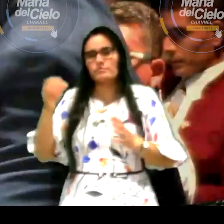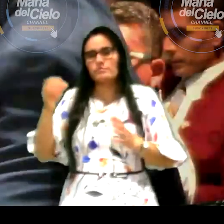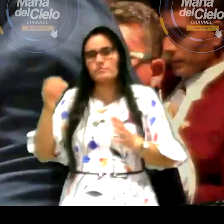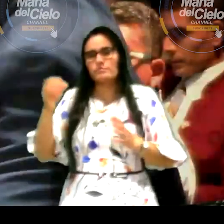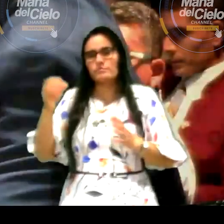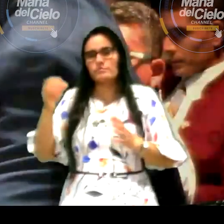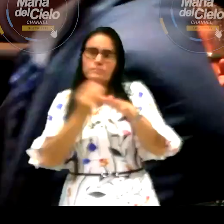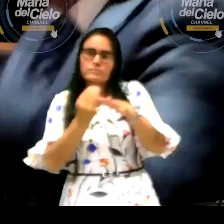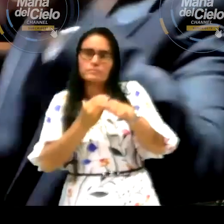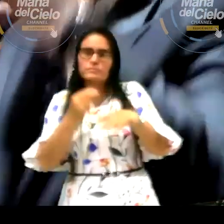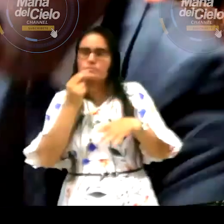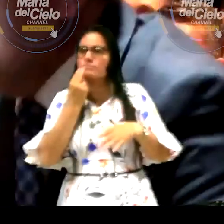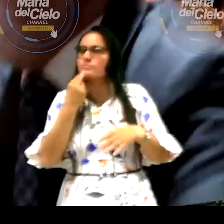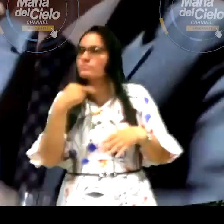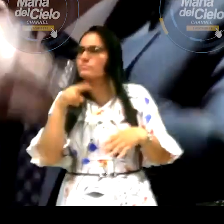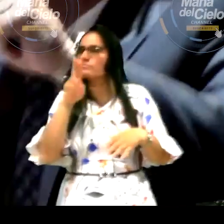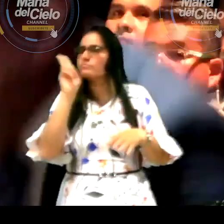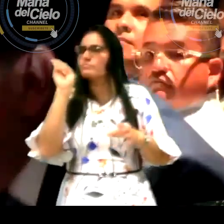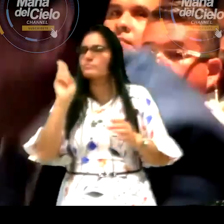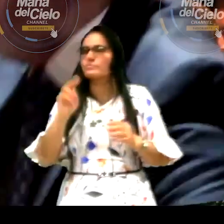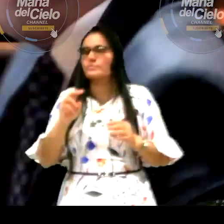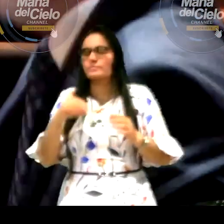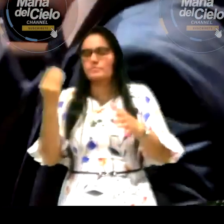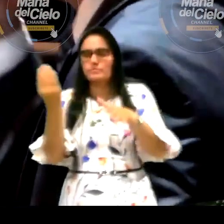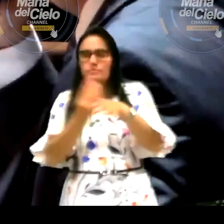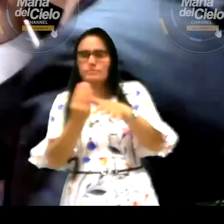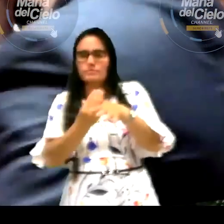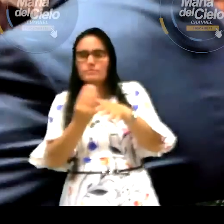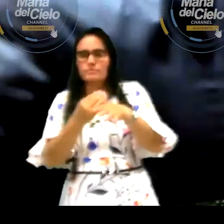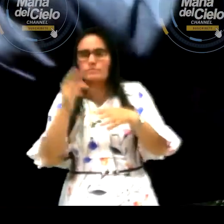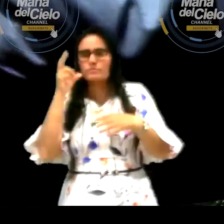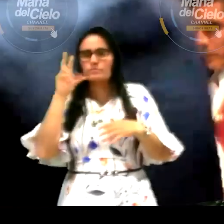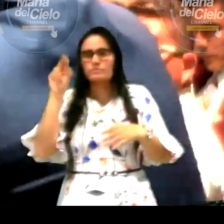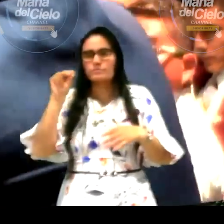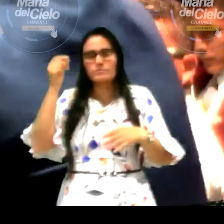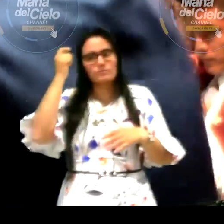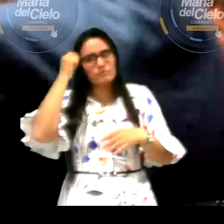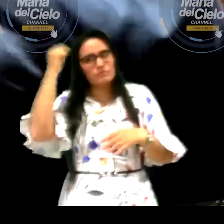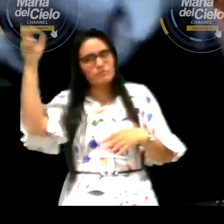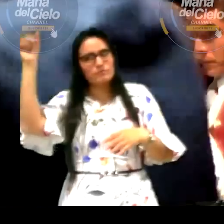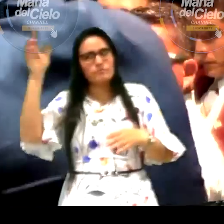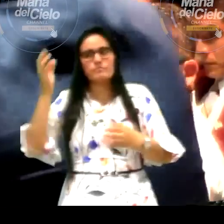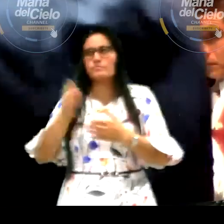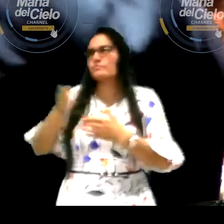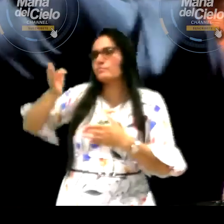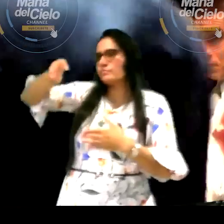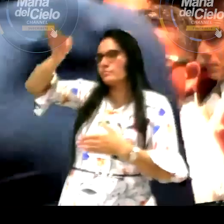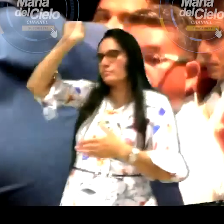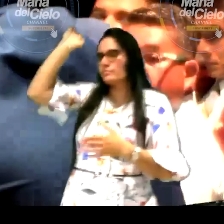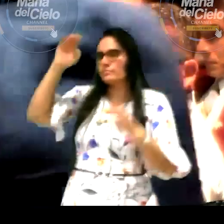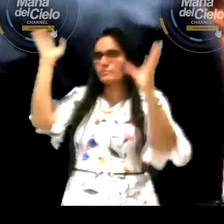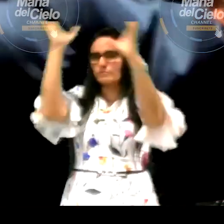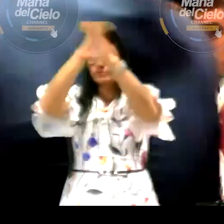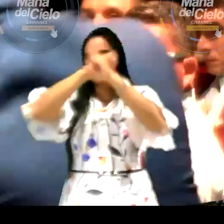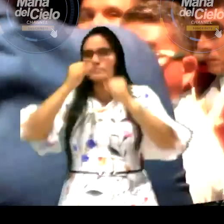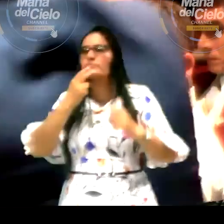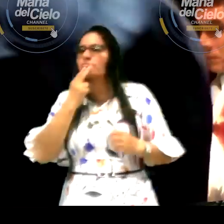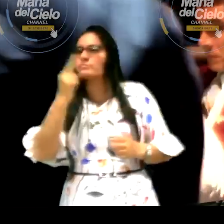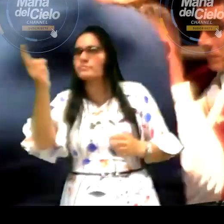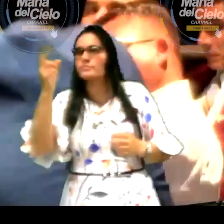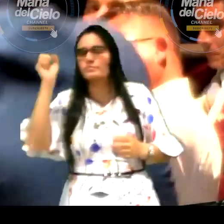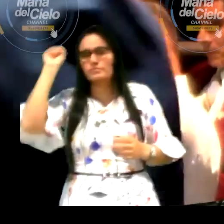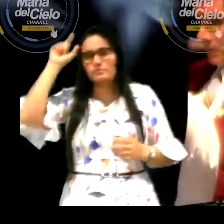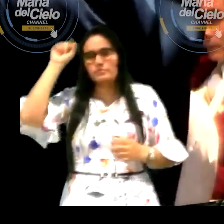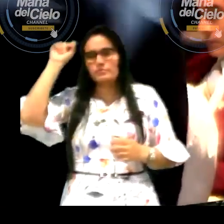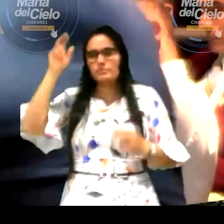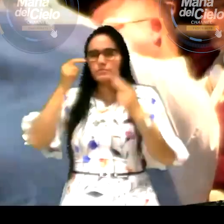que no quiero seguir. Hemos dejado de creer. Pero esta noche el Señor dice: no te he dicho que si creyeres verás